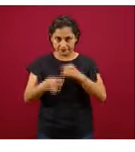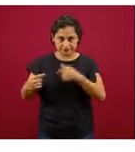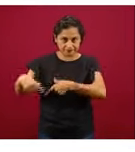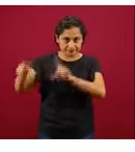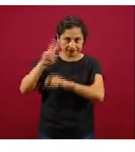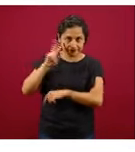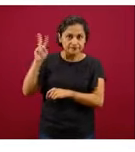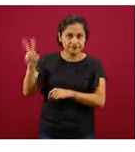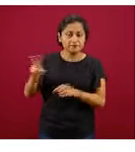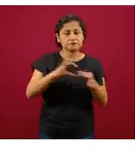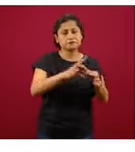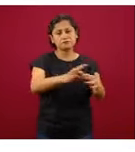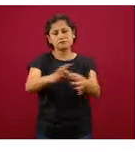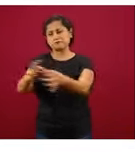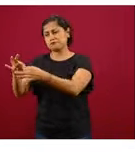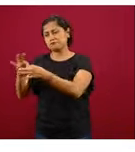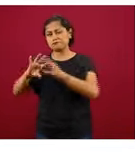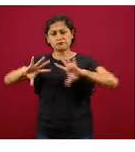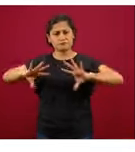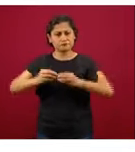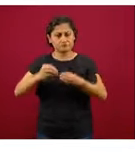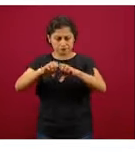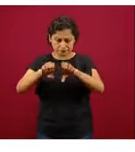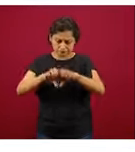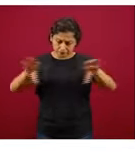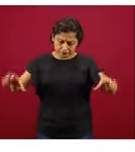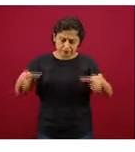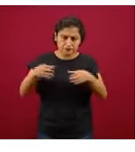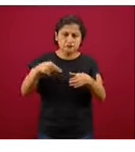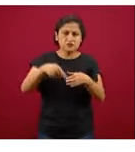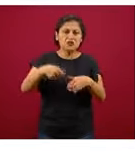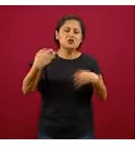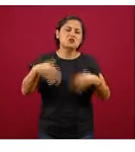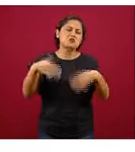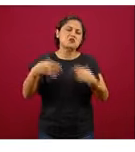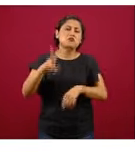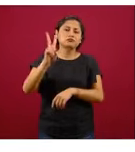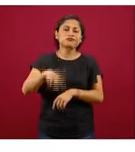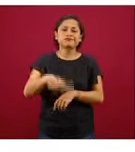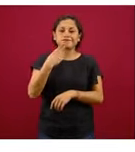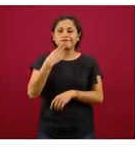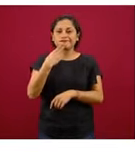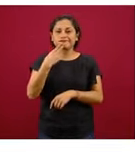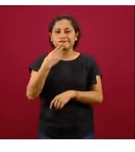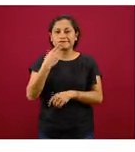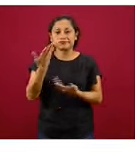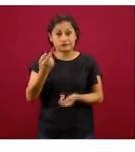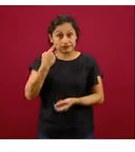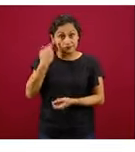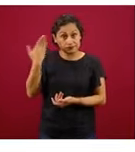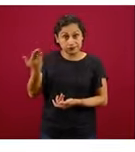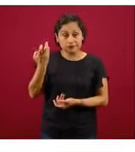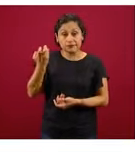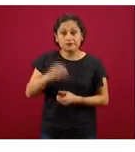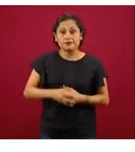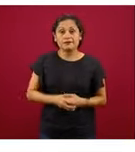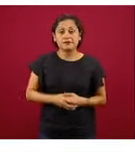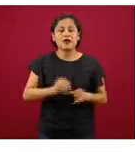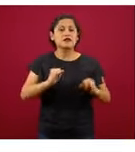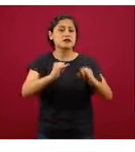colaborativo interinstitucional siempre rinde frutos muy favorables, y muestra de ello es la colaboración que se ha tenido con las